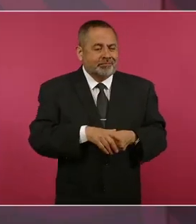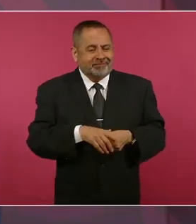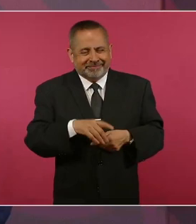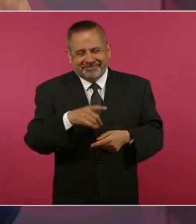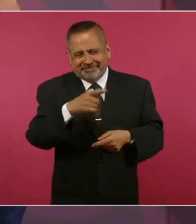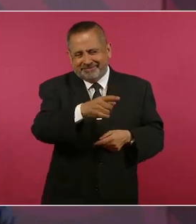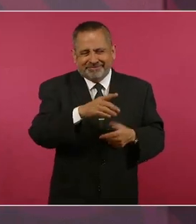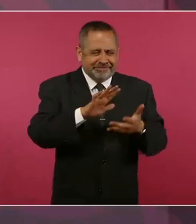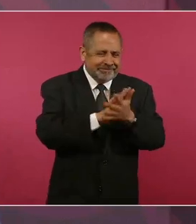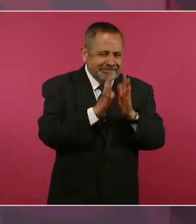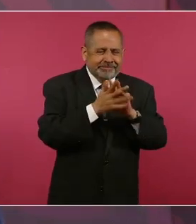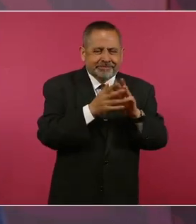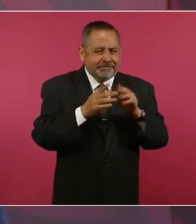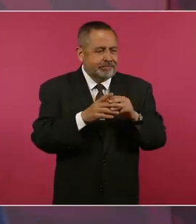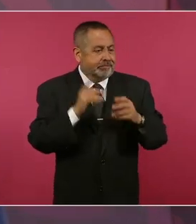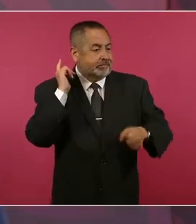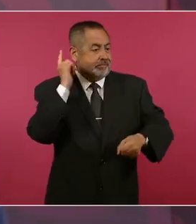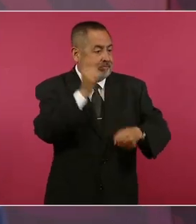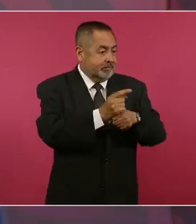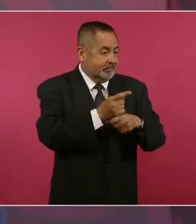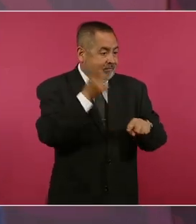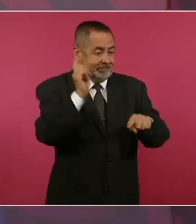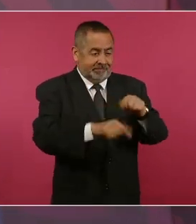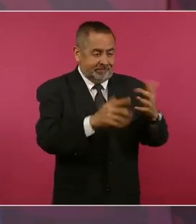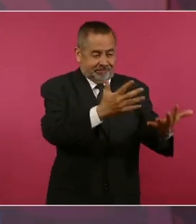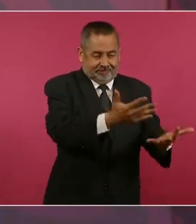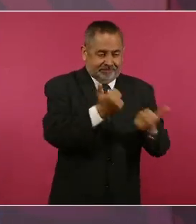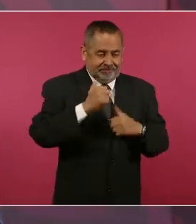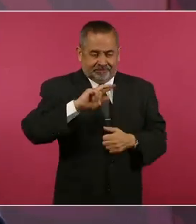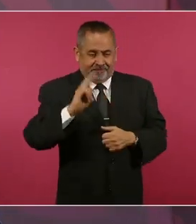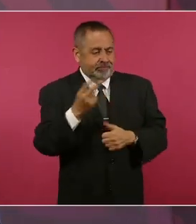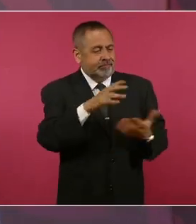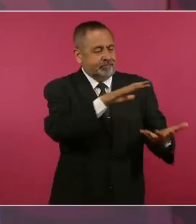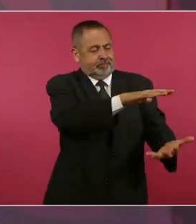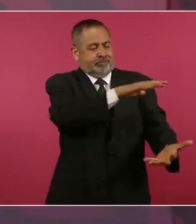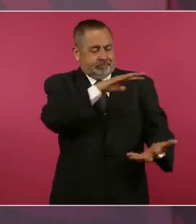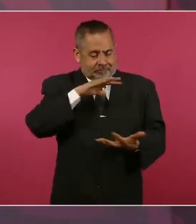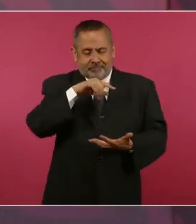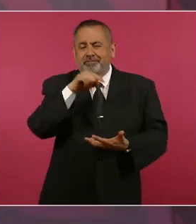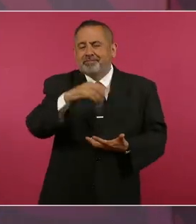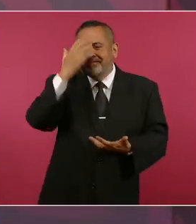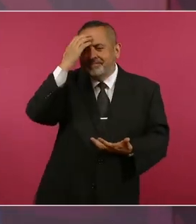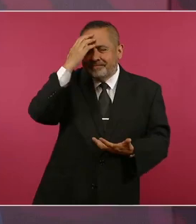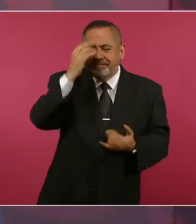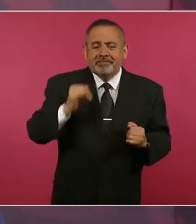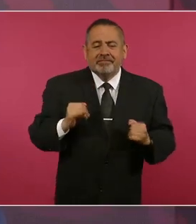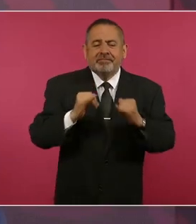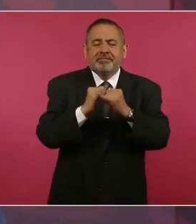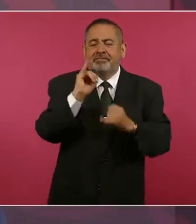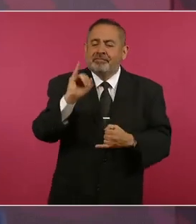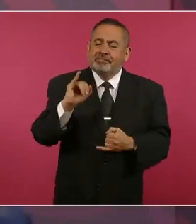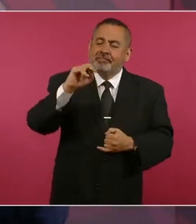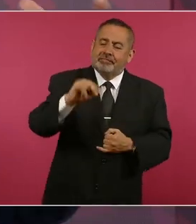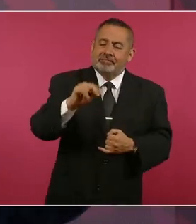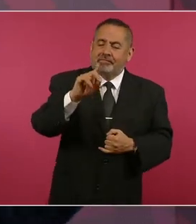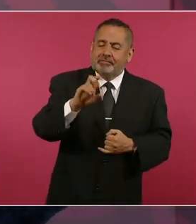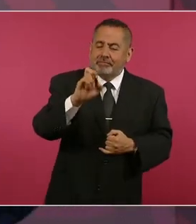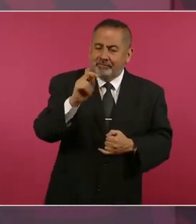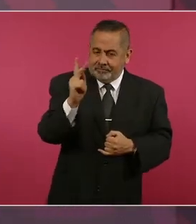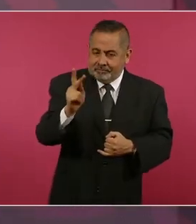y que tiene que ver con el instituto que llamamos para devolverle al pueblo lo robado. De